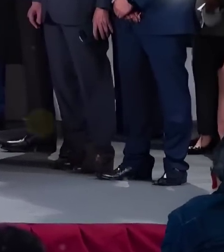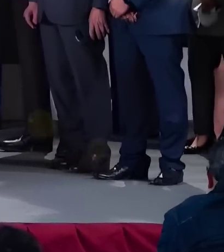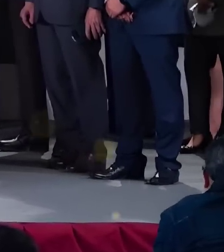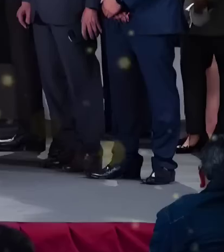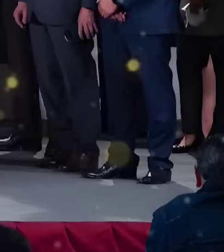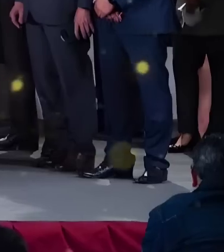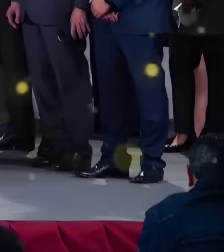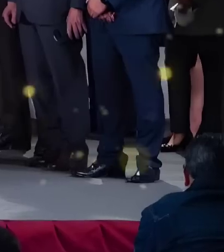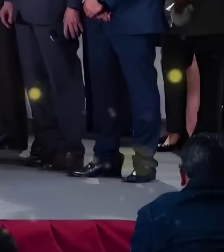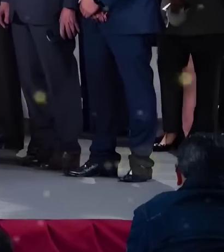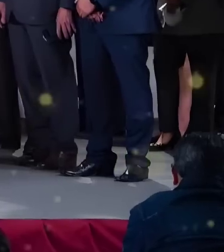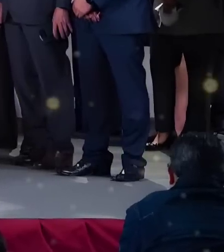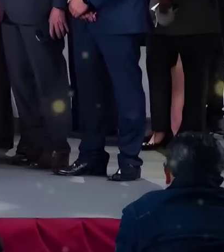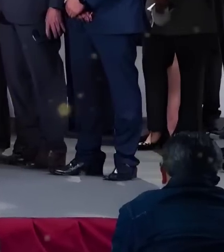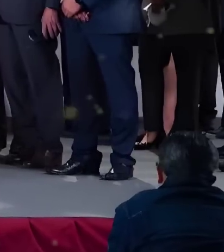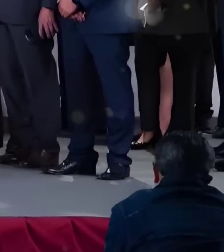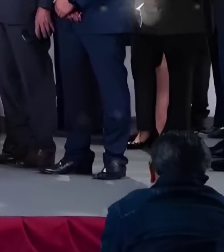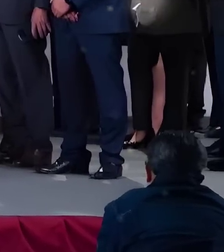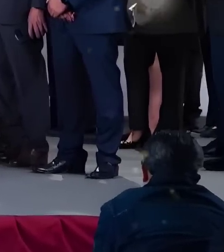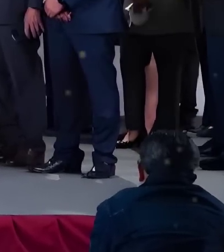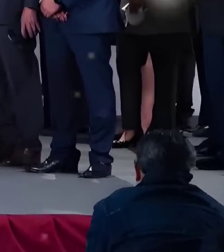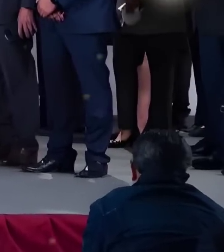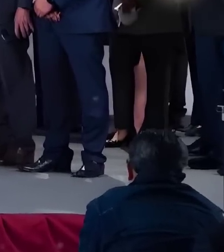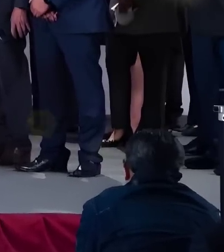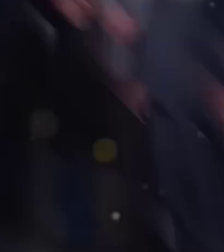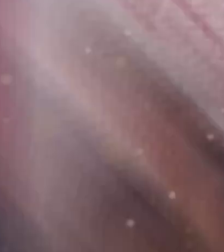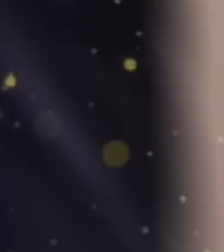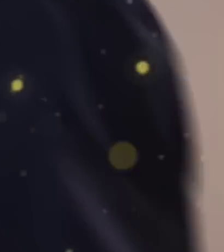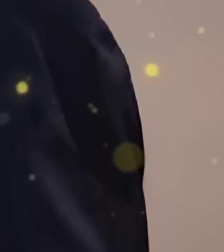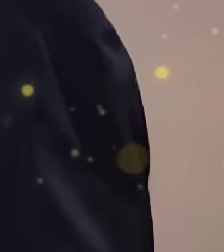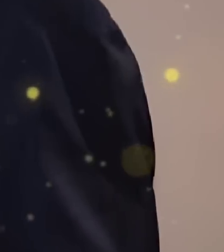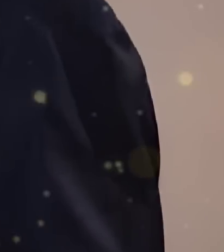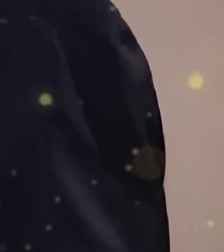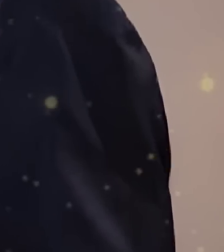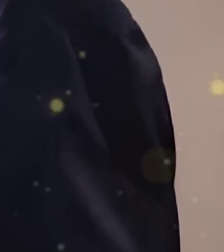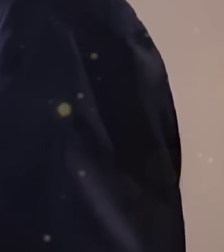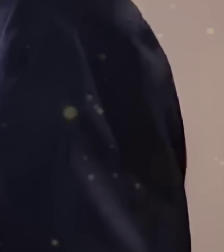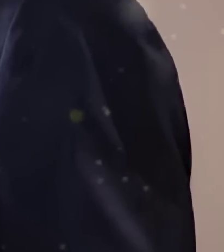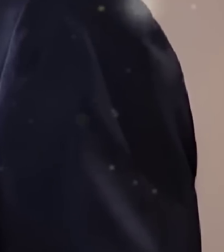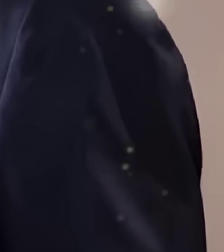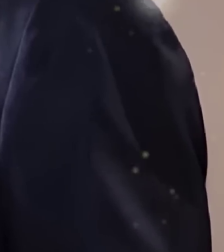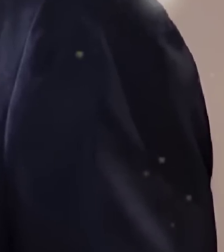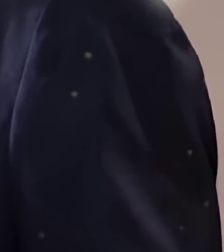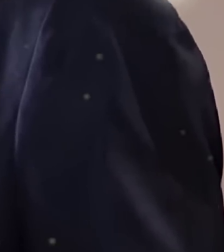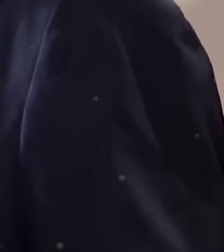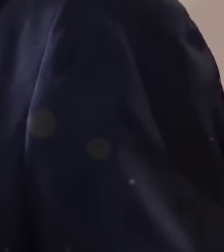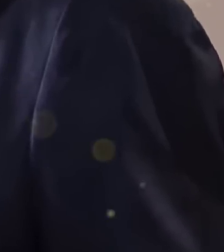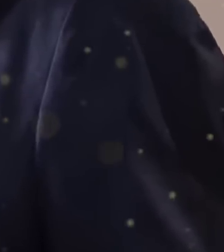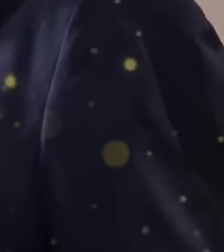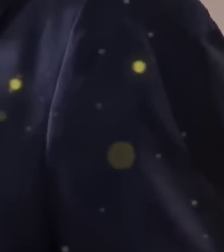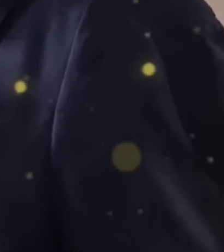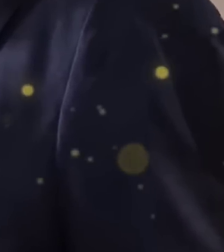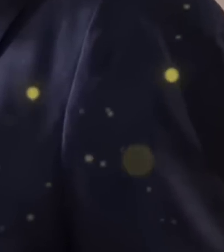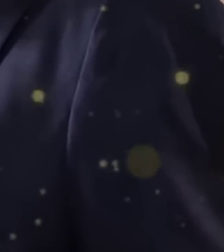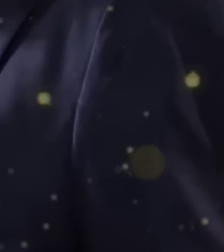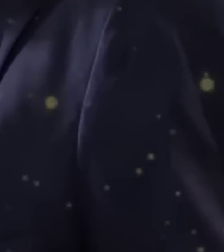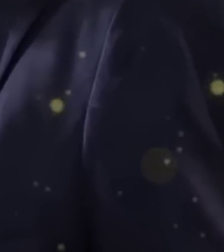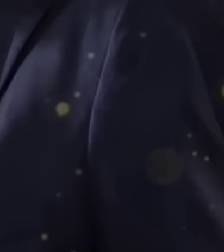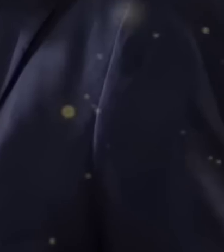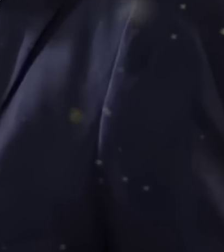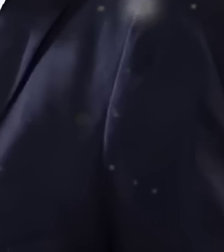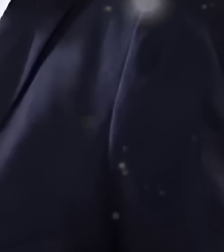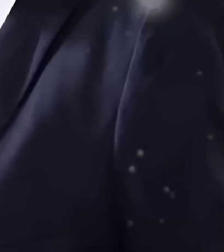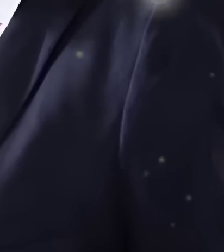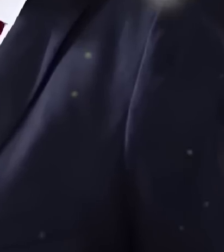20% al salario mínimo en 2023. Sí, gente, el salario mínimo, como